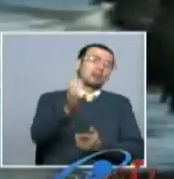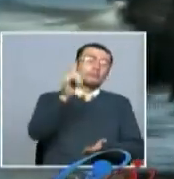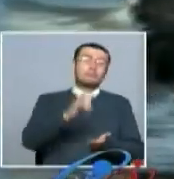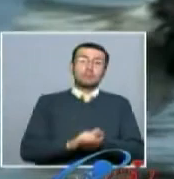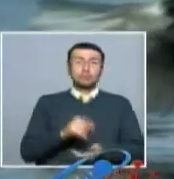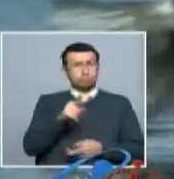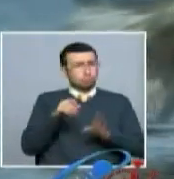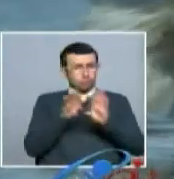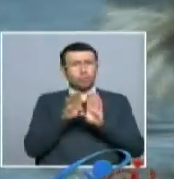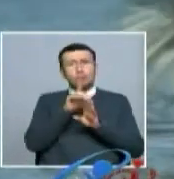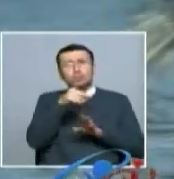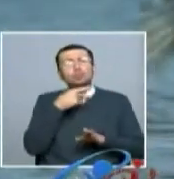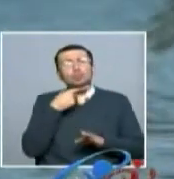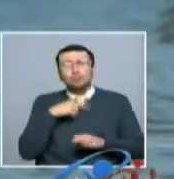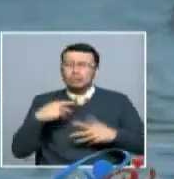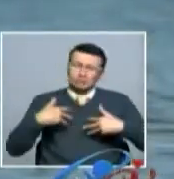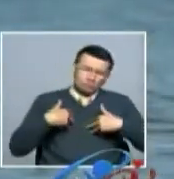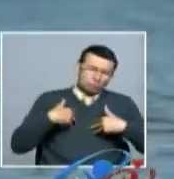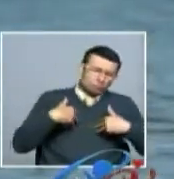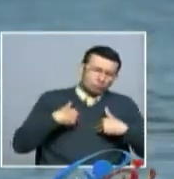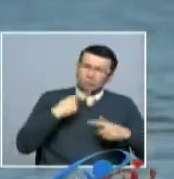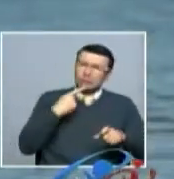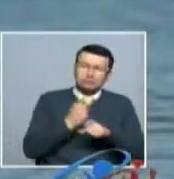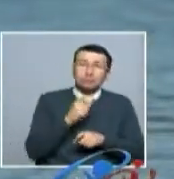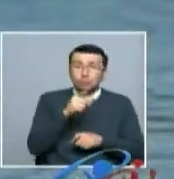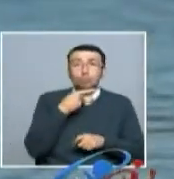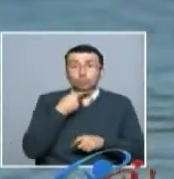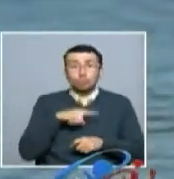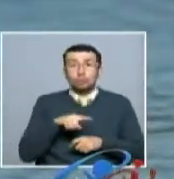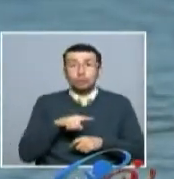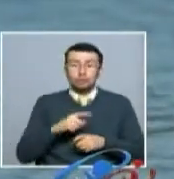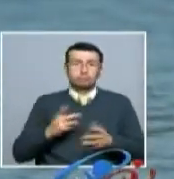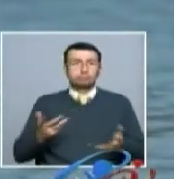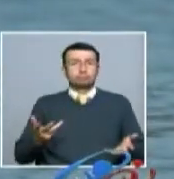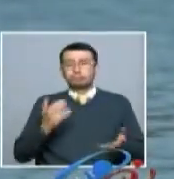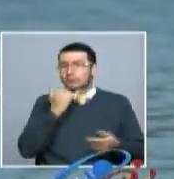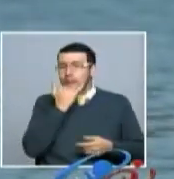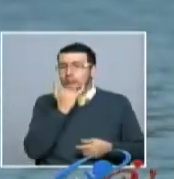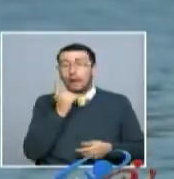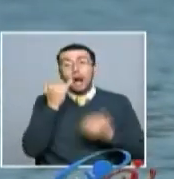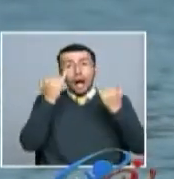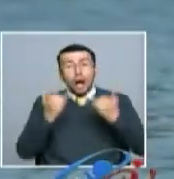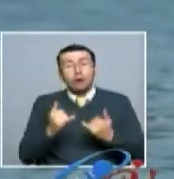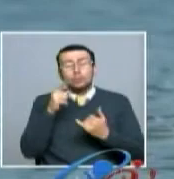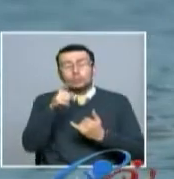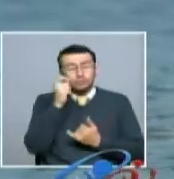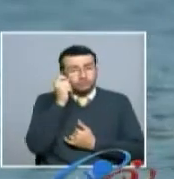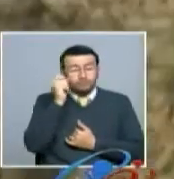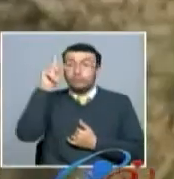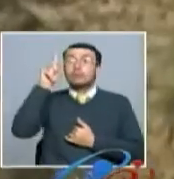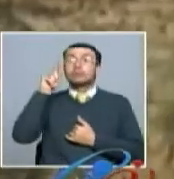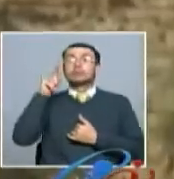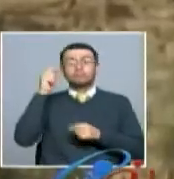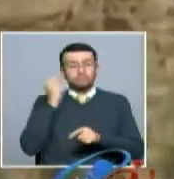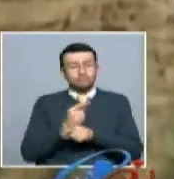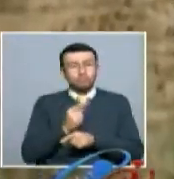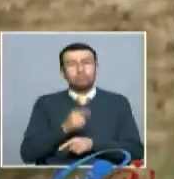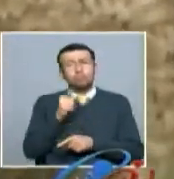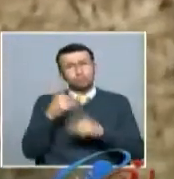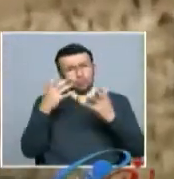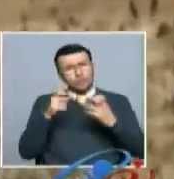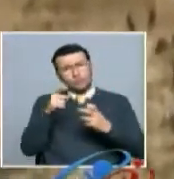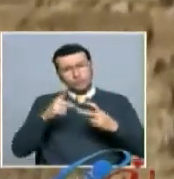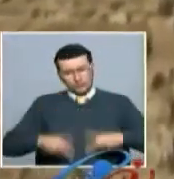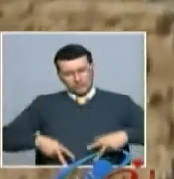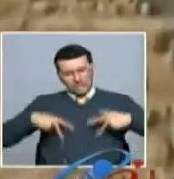como si te gustara seguir sufriendo y pasándola mal. Por eso, ya reacciona. Y si realmente quieres cambiar tu